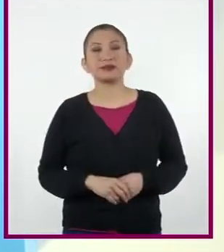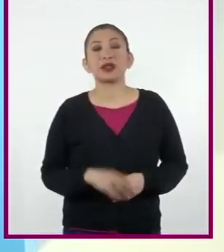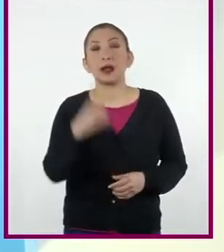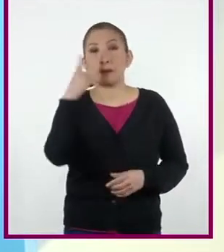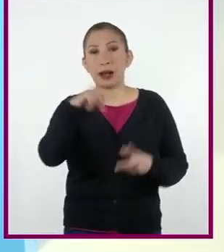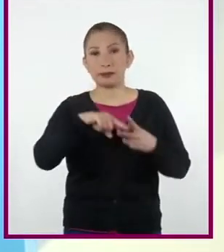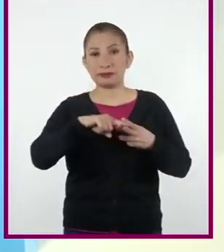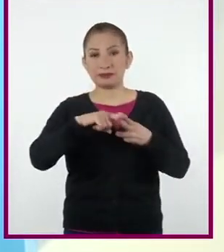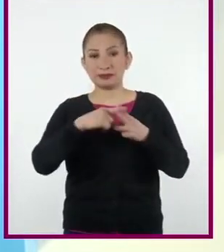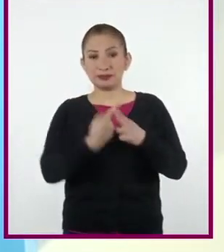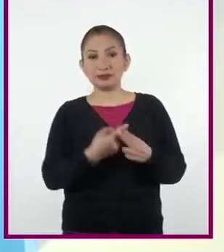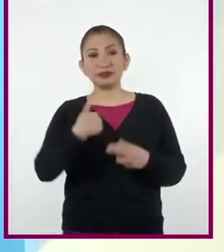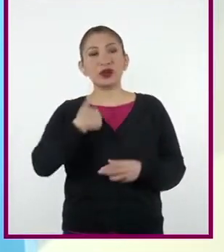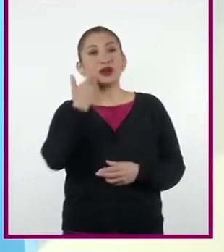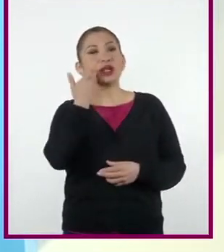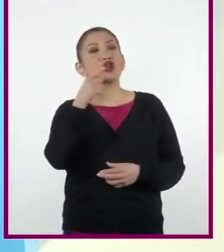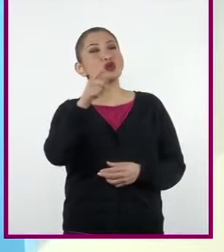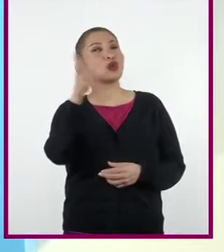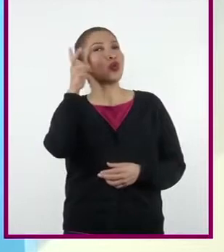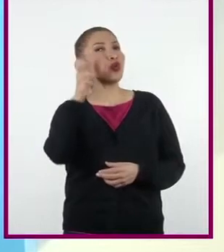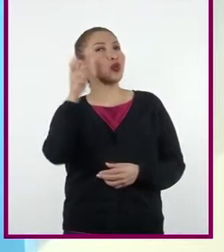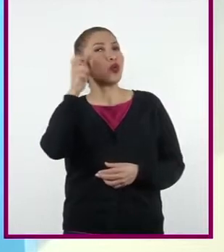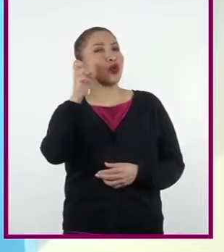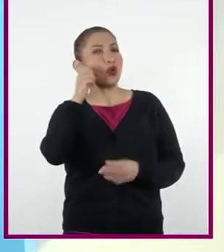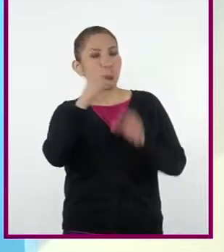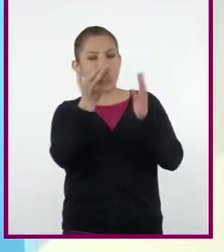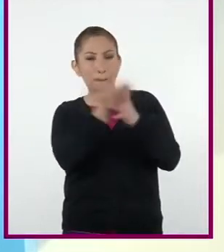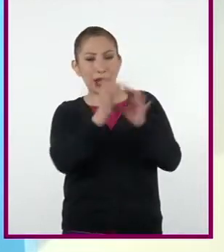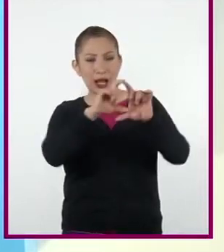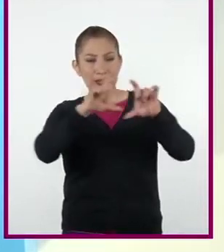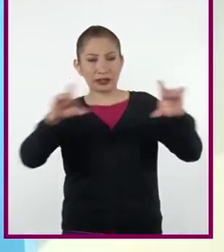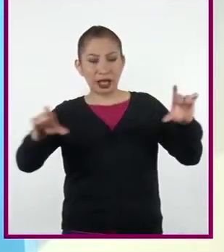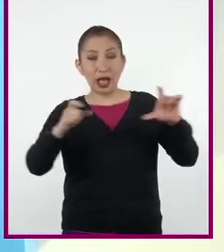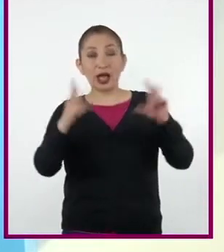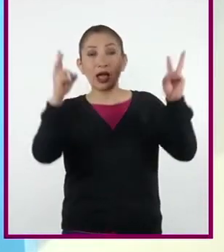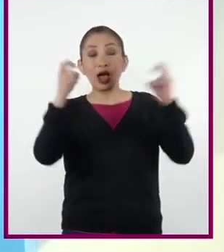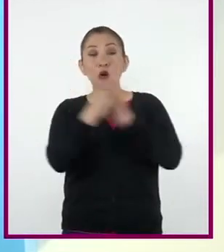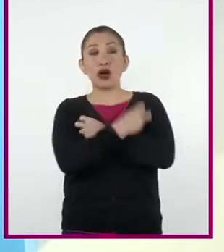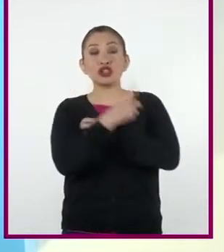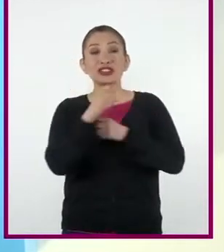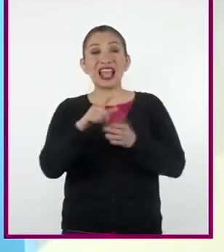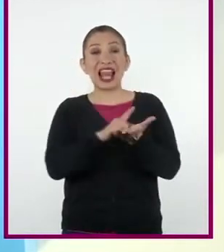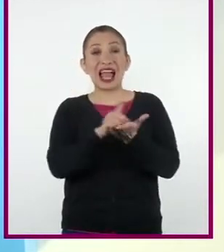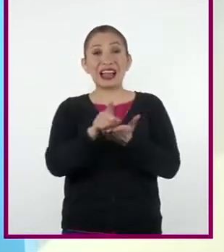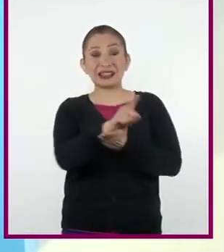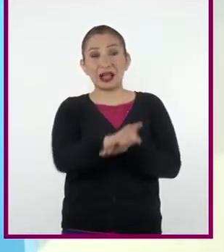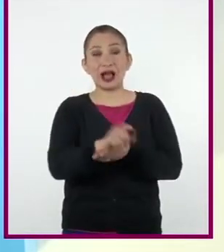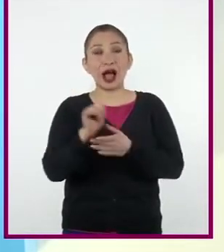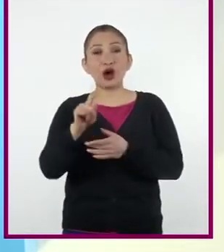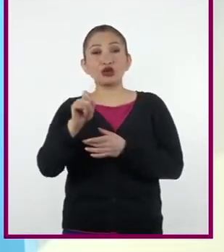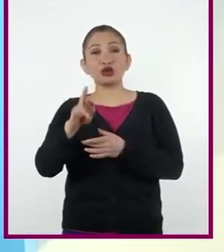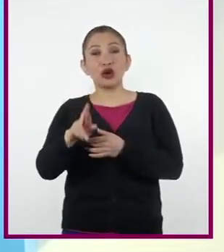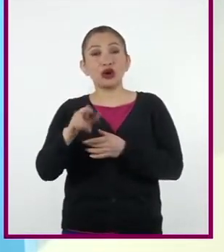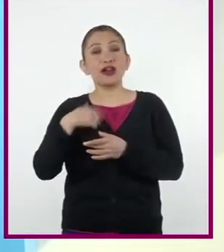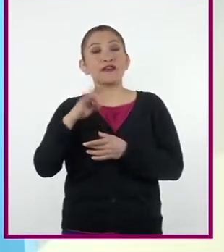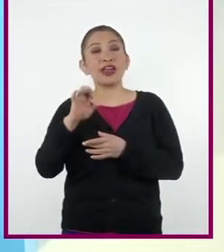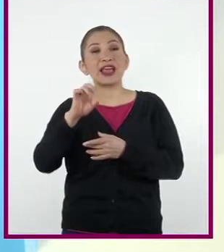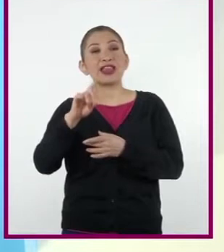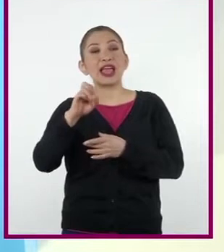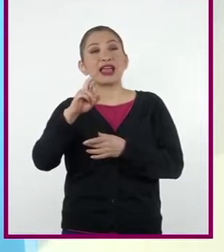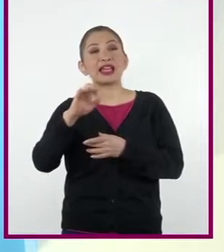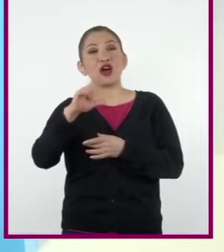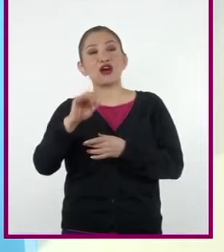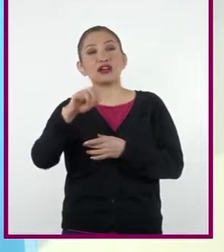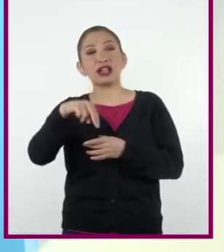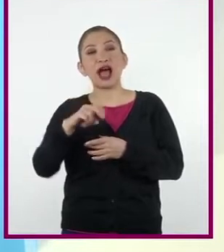Para comenzar, me gustaría que escucharan el fragmento del libro Huesos de Lagartija del autor Federico Navarrete.